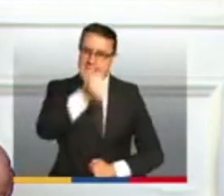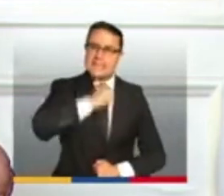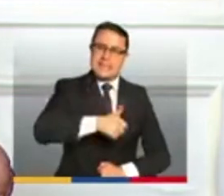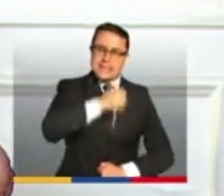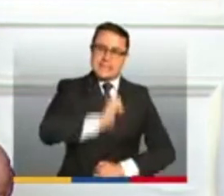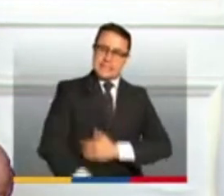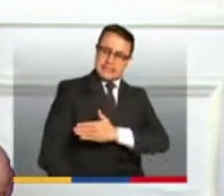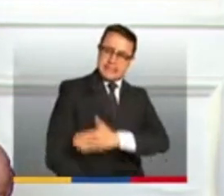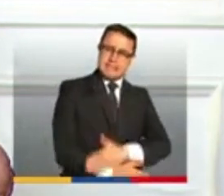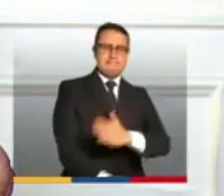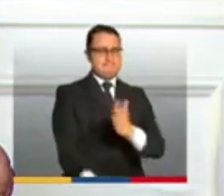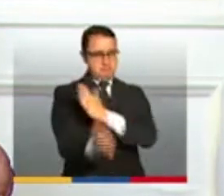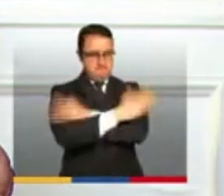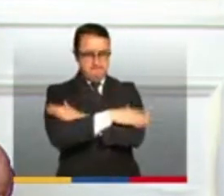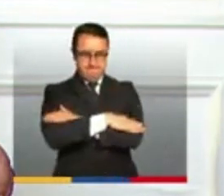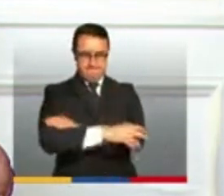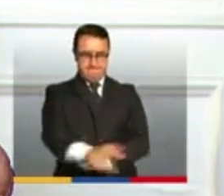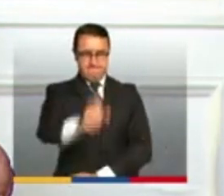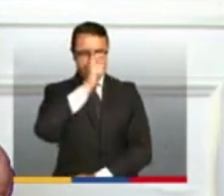perseverancia, disciplina,